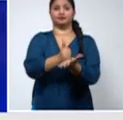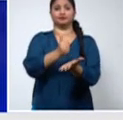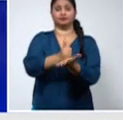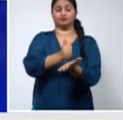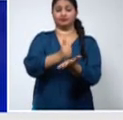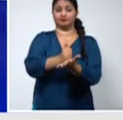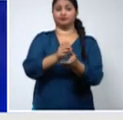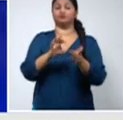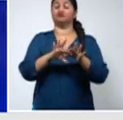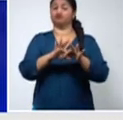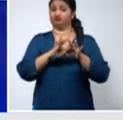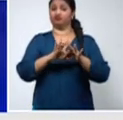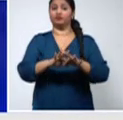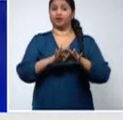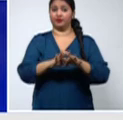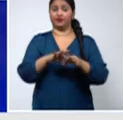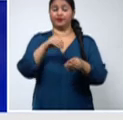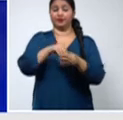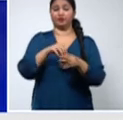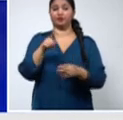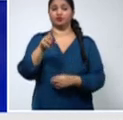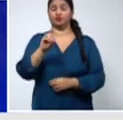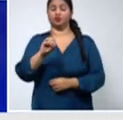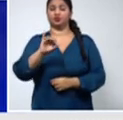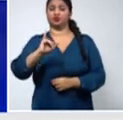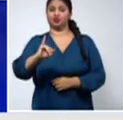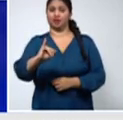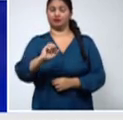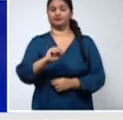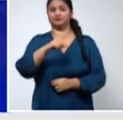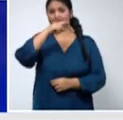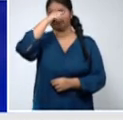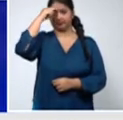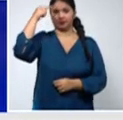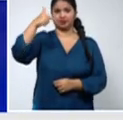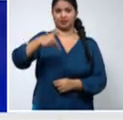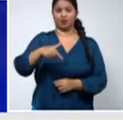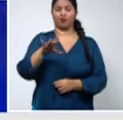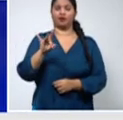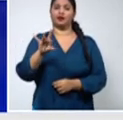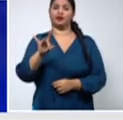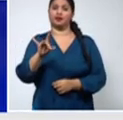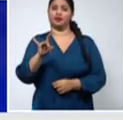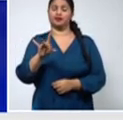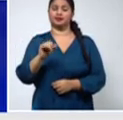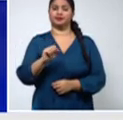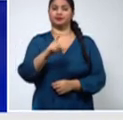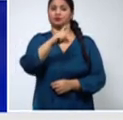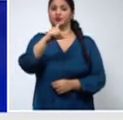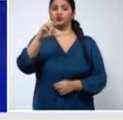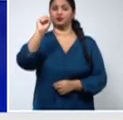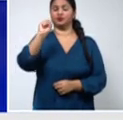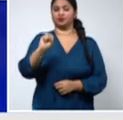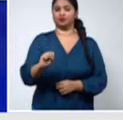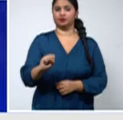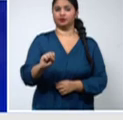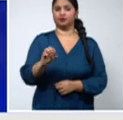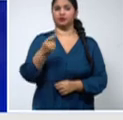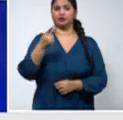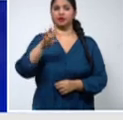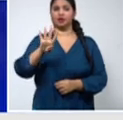más transmisión, 106. San Juan y Martínez con 15. Consolación del Sur con